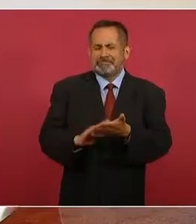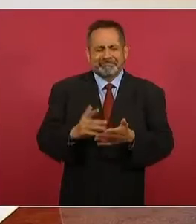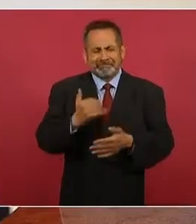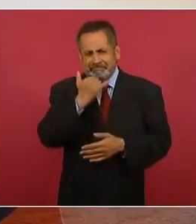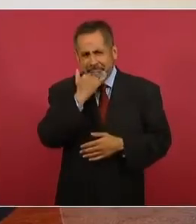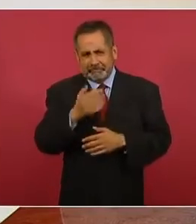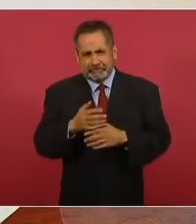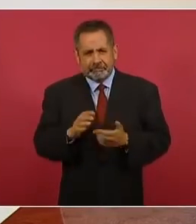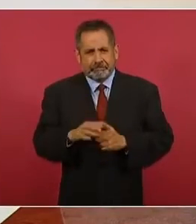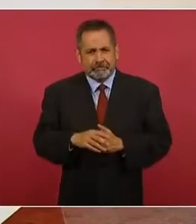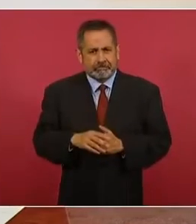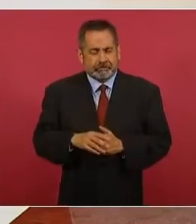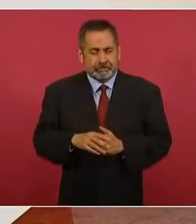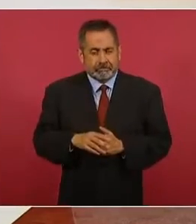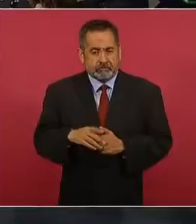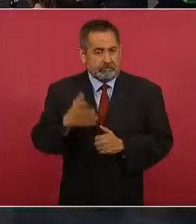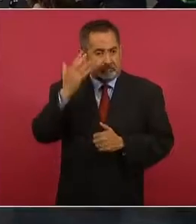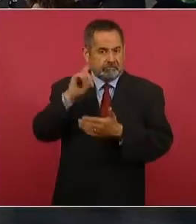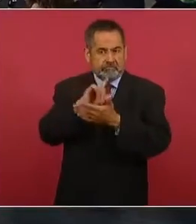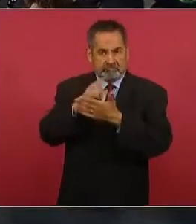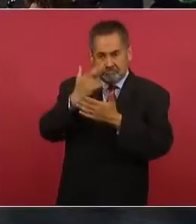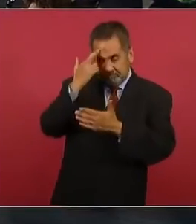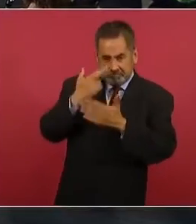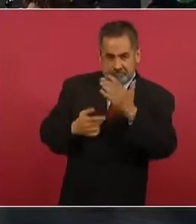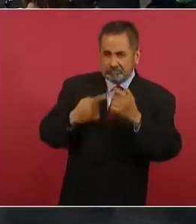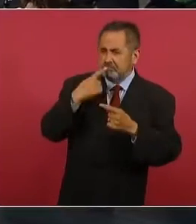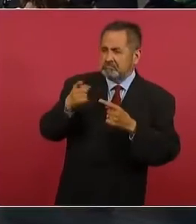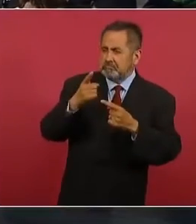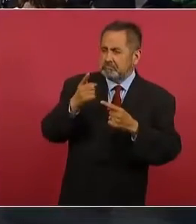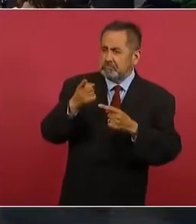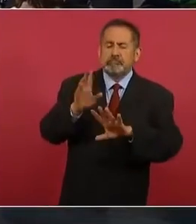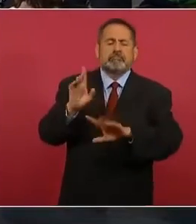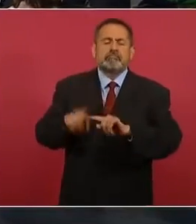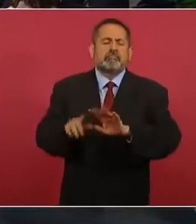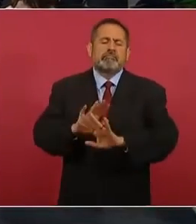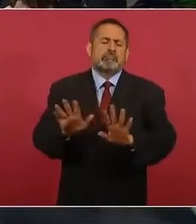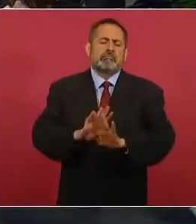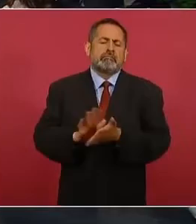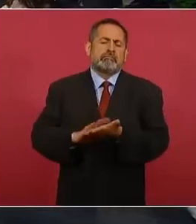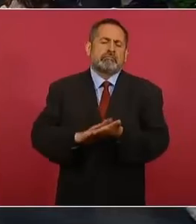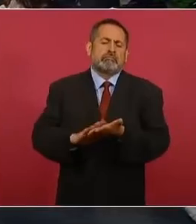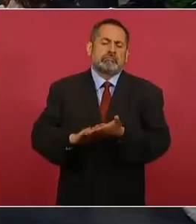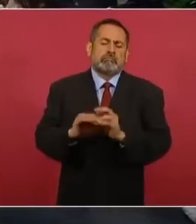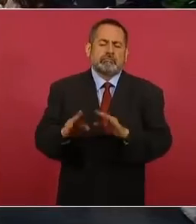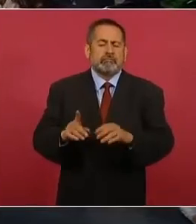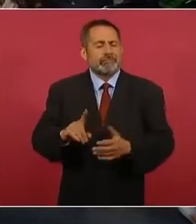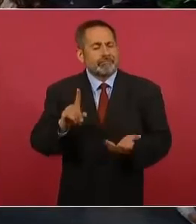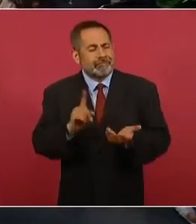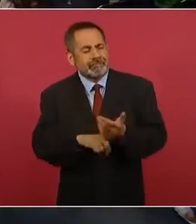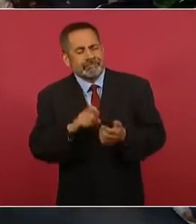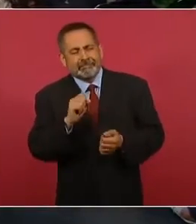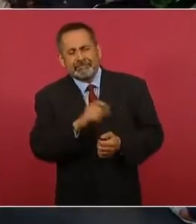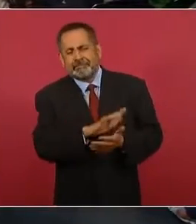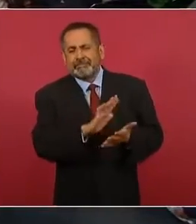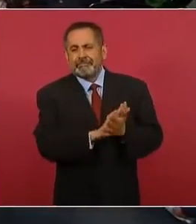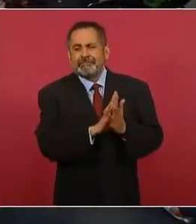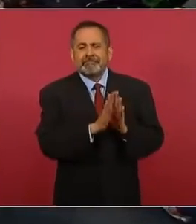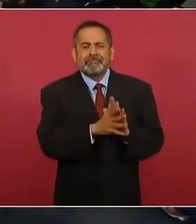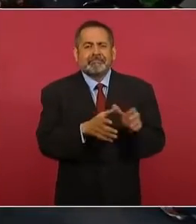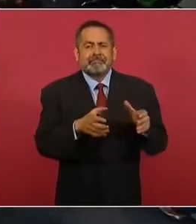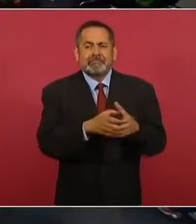le quitan todos los delitos como parte del enjuague ese.